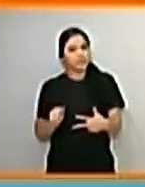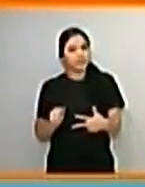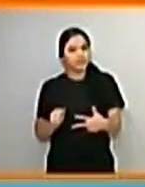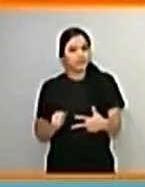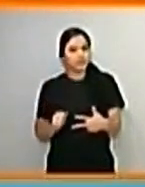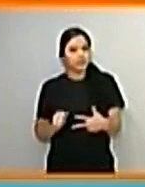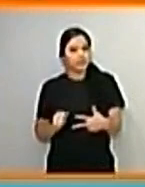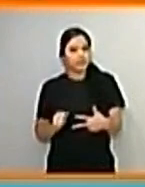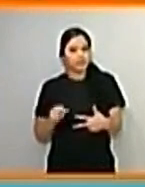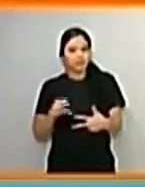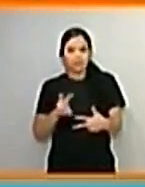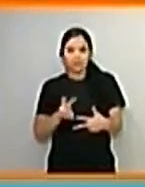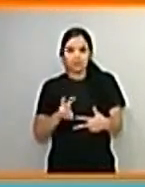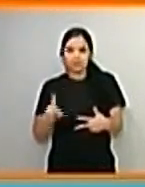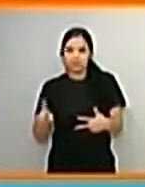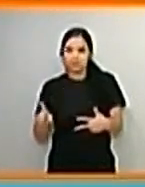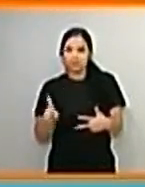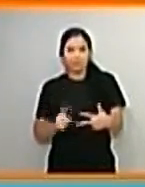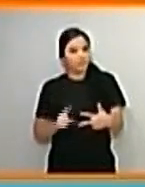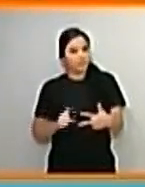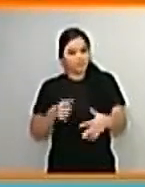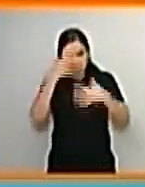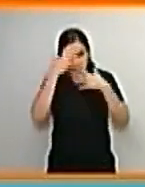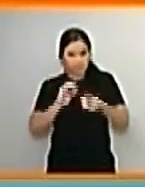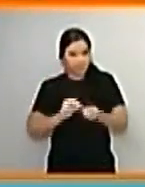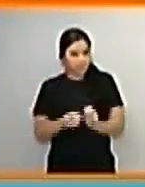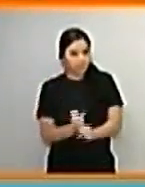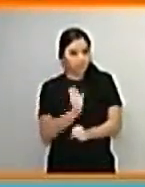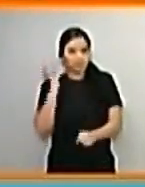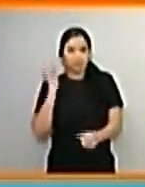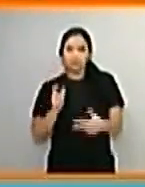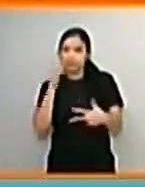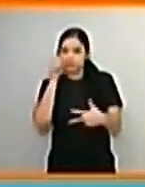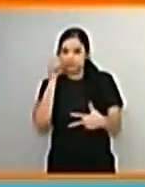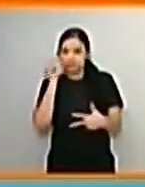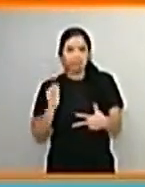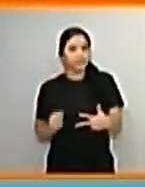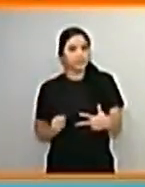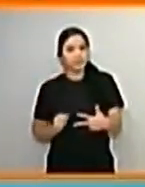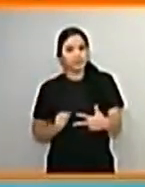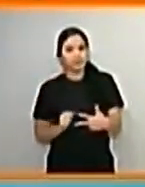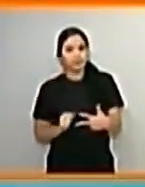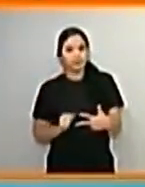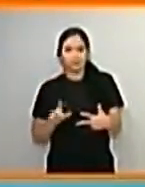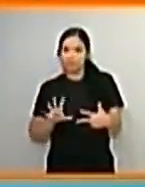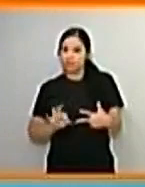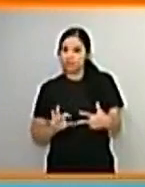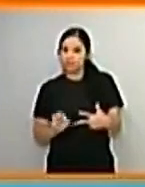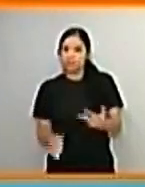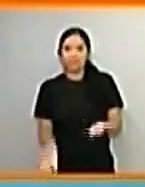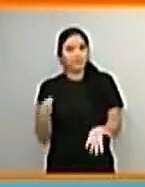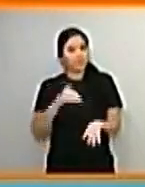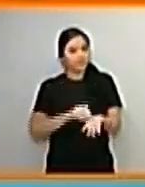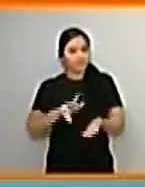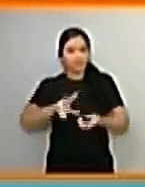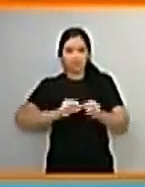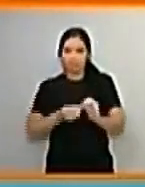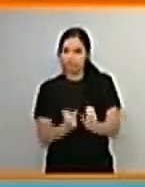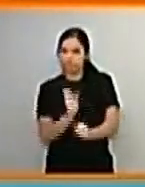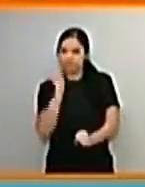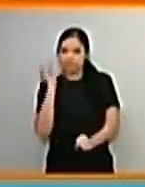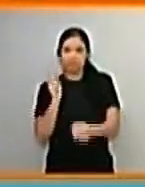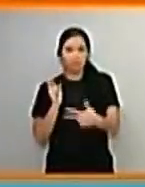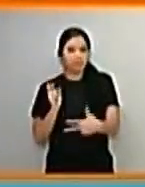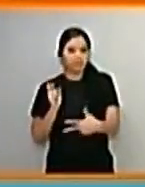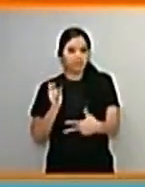Y este es el 61. Tercer y decisivo número ganador, atentos. Y este es el 19. Con mucho gusto reitero los 3 números